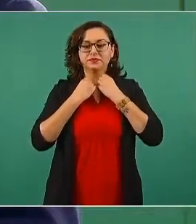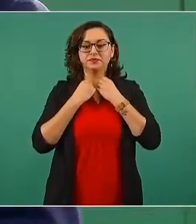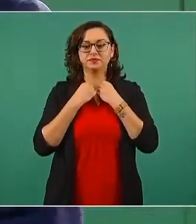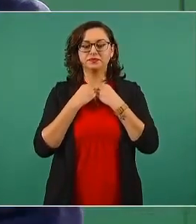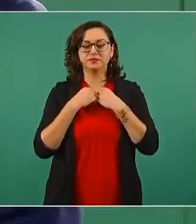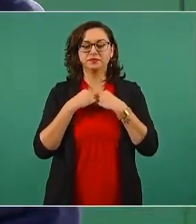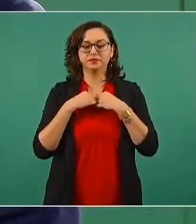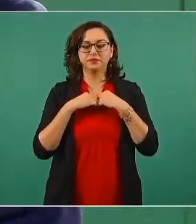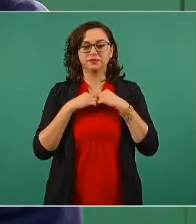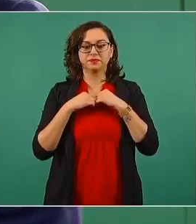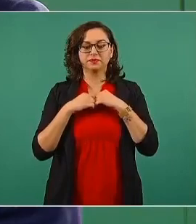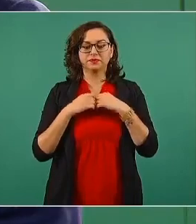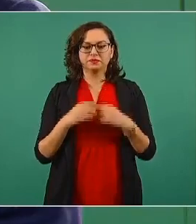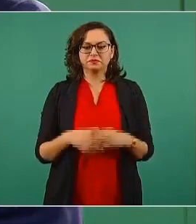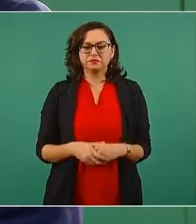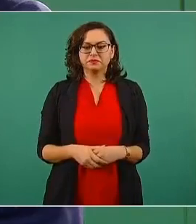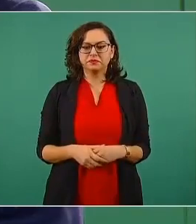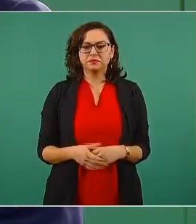Pero es válido